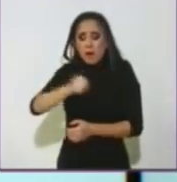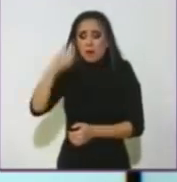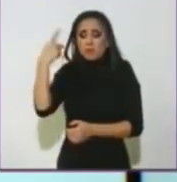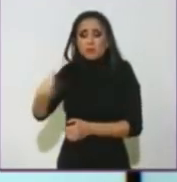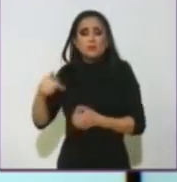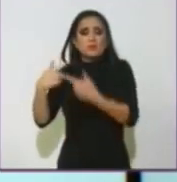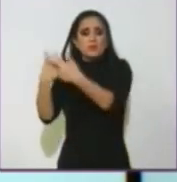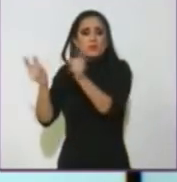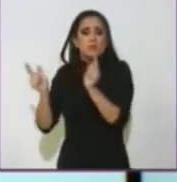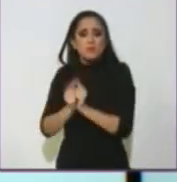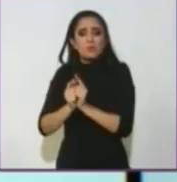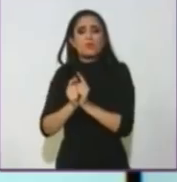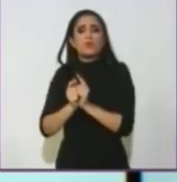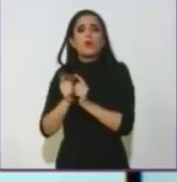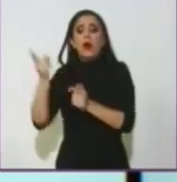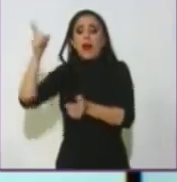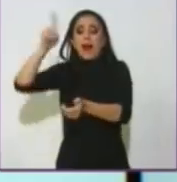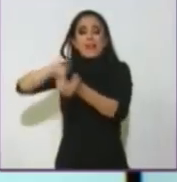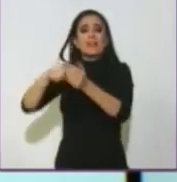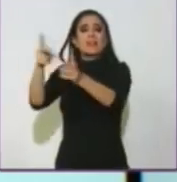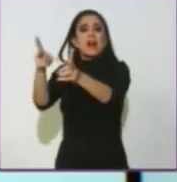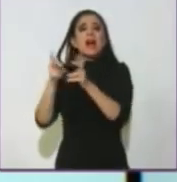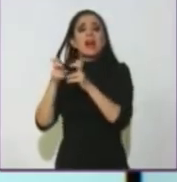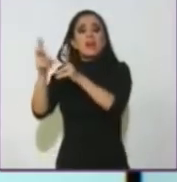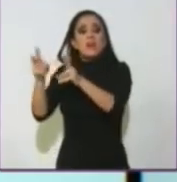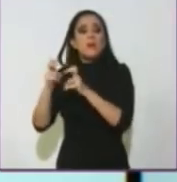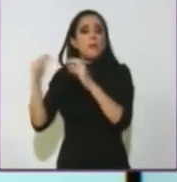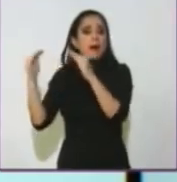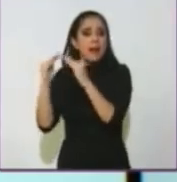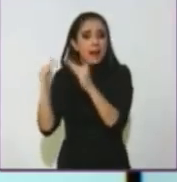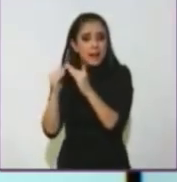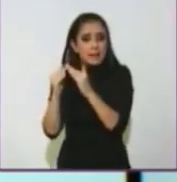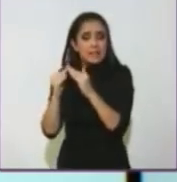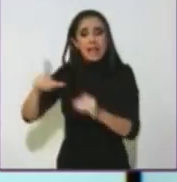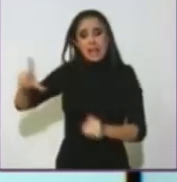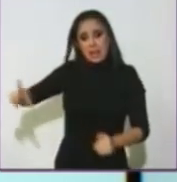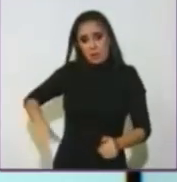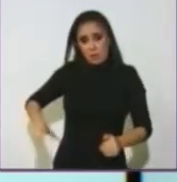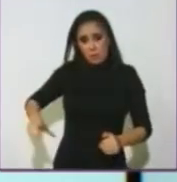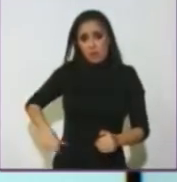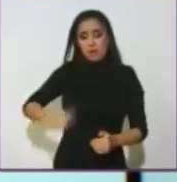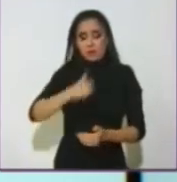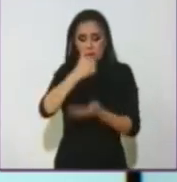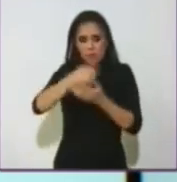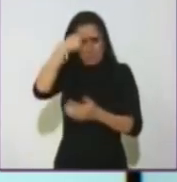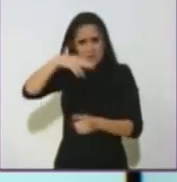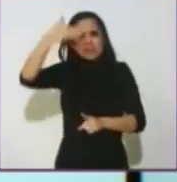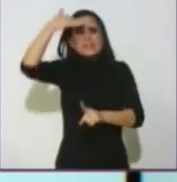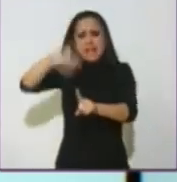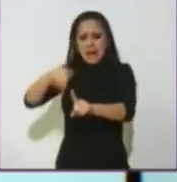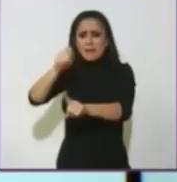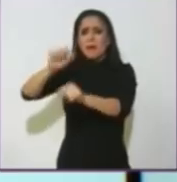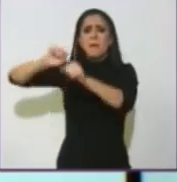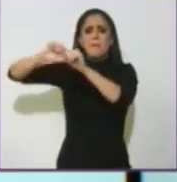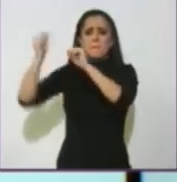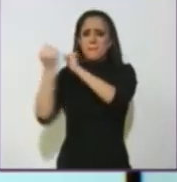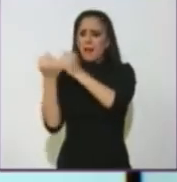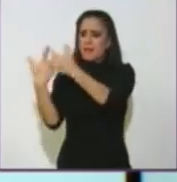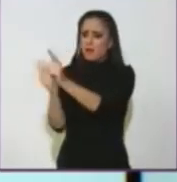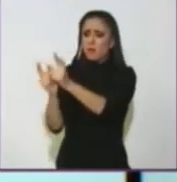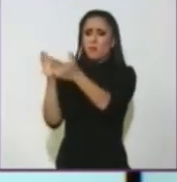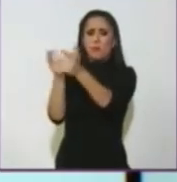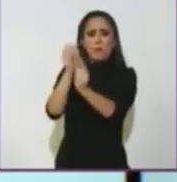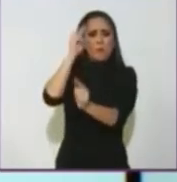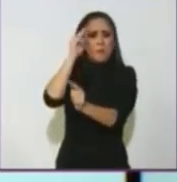el robo en casa habitación el gobierno sabe perfectamente quiénes son las bandas cuáles son los patrones de robo donde